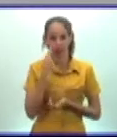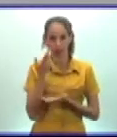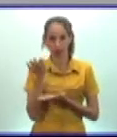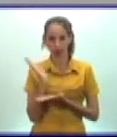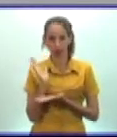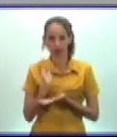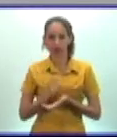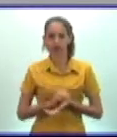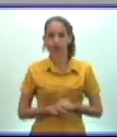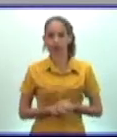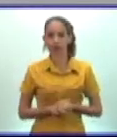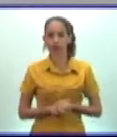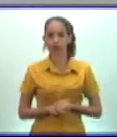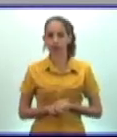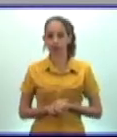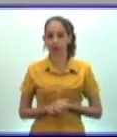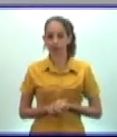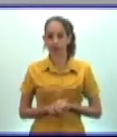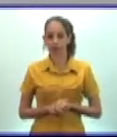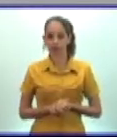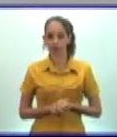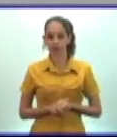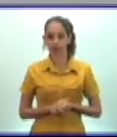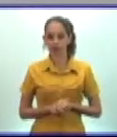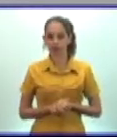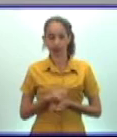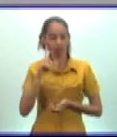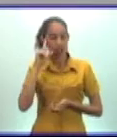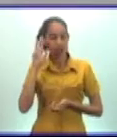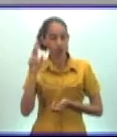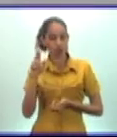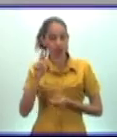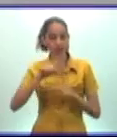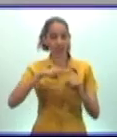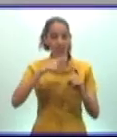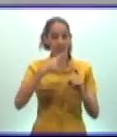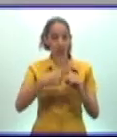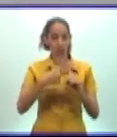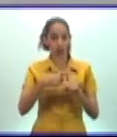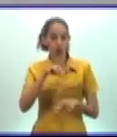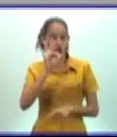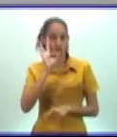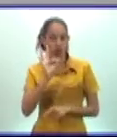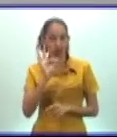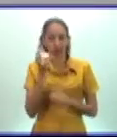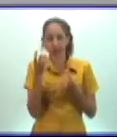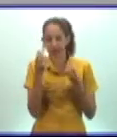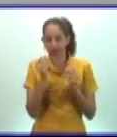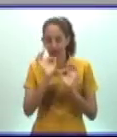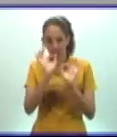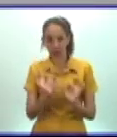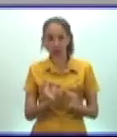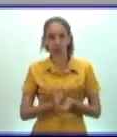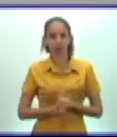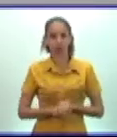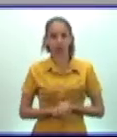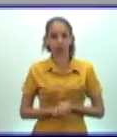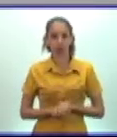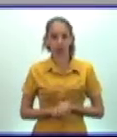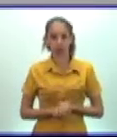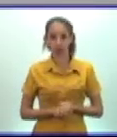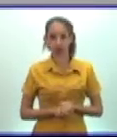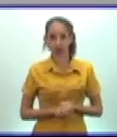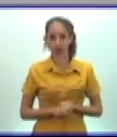procede? Adicionamos las partes enteras y luego colocamos la fracción propia.